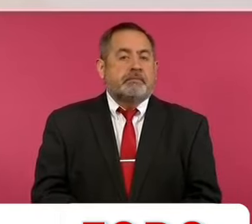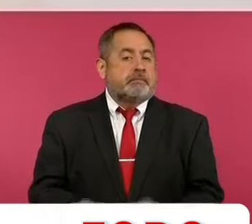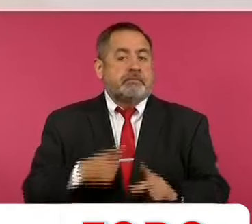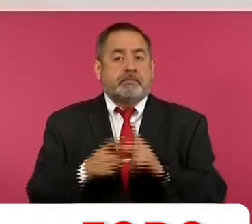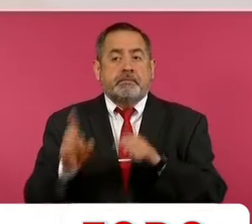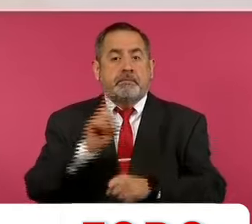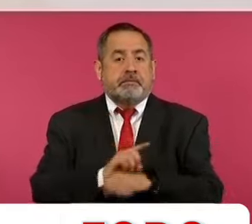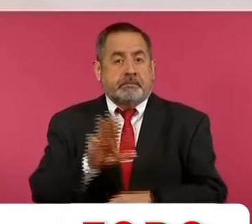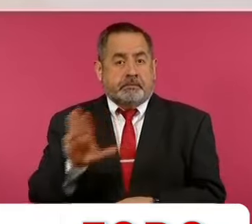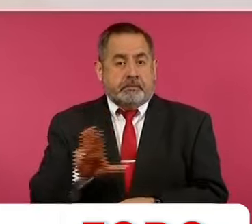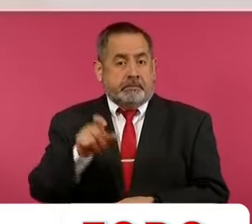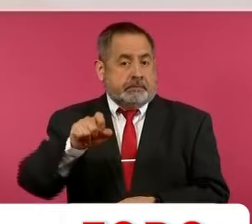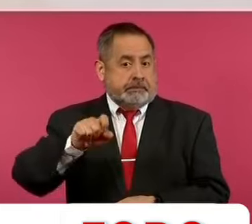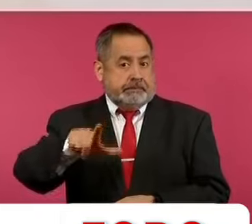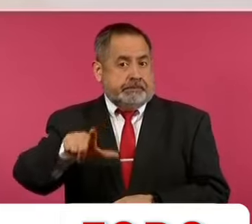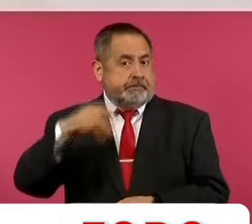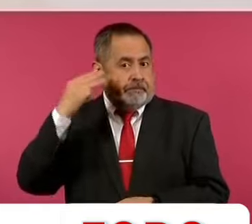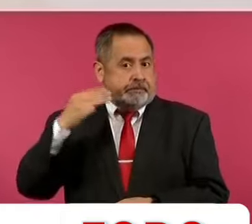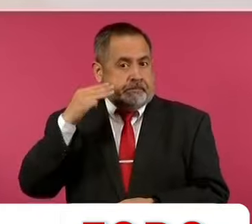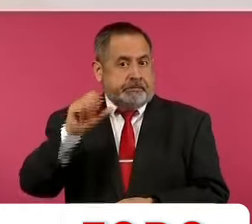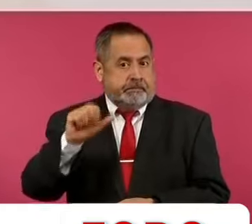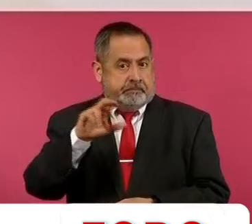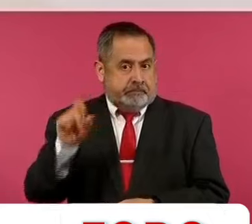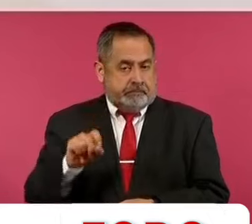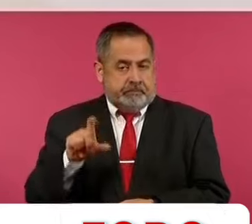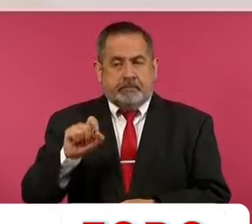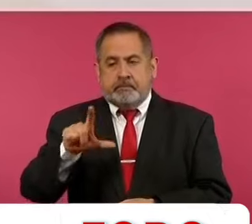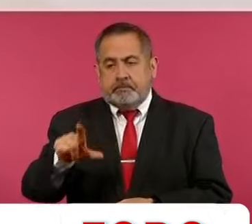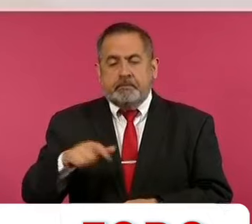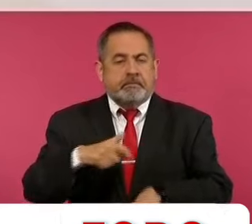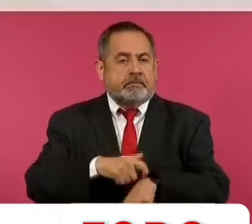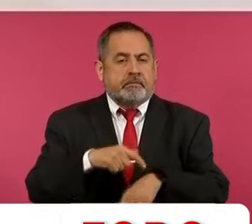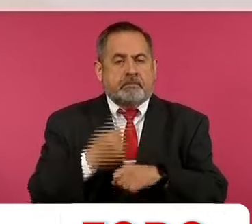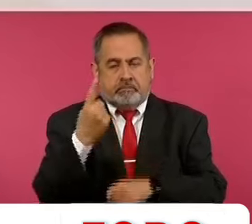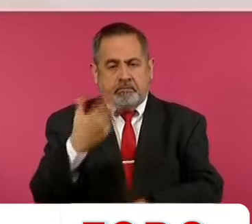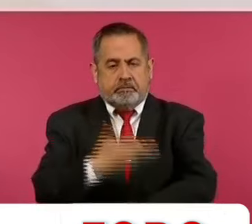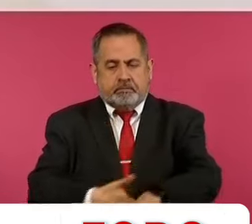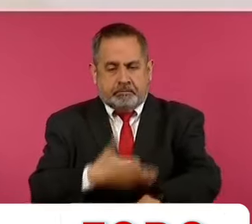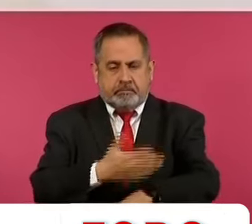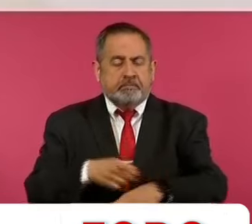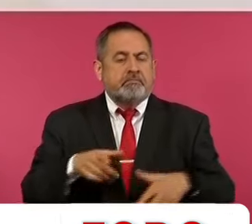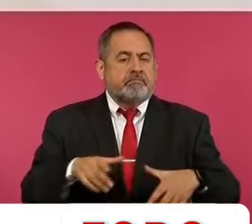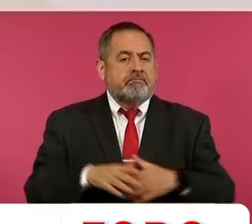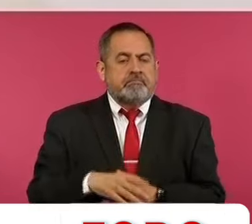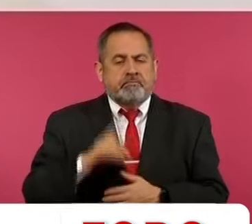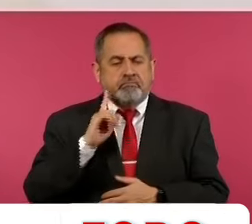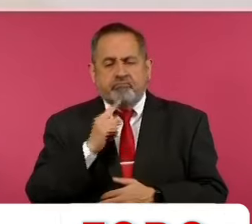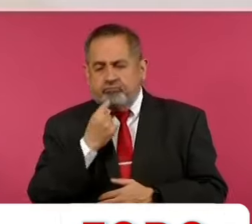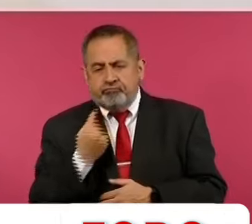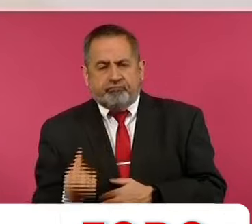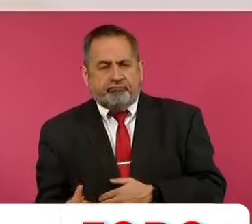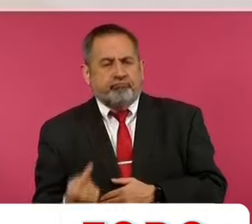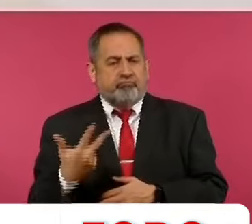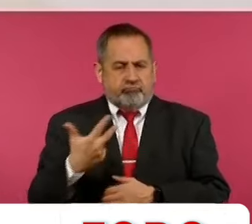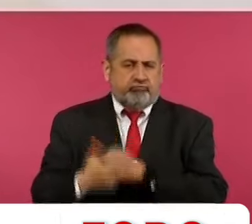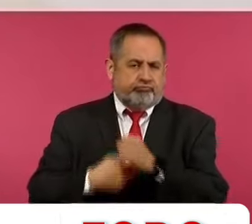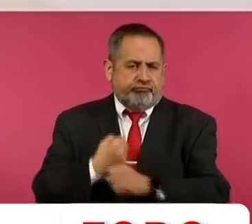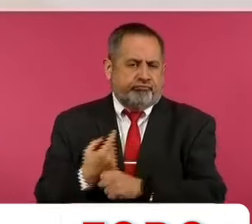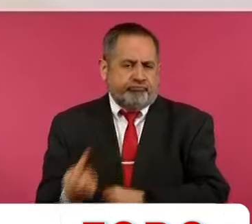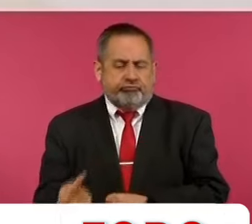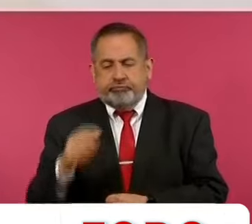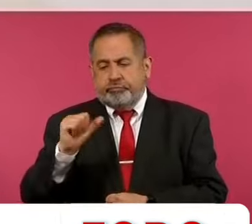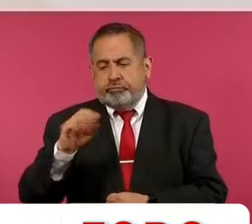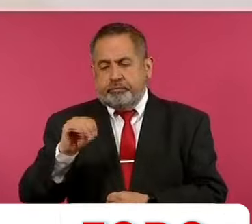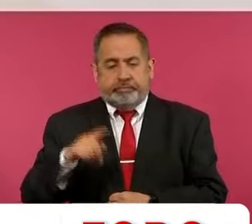Camila que ocurrió la semana pasada en tasco en Guerrero durante la conferencia mattutina en Palacio Nacional confirmó que la menor murió por asfixia por estrangulamiento